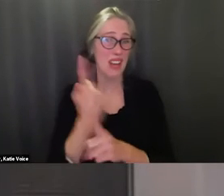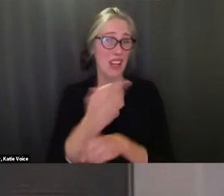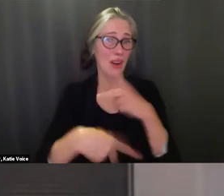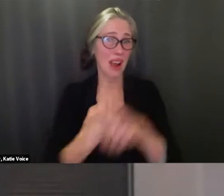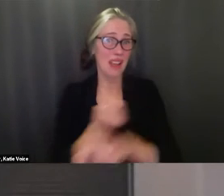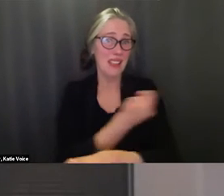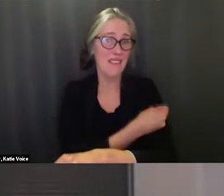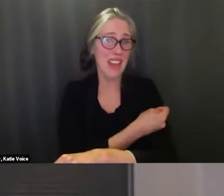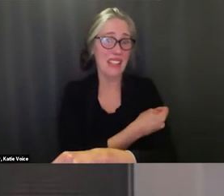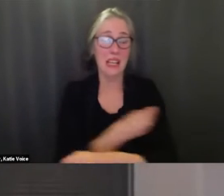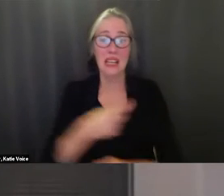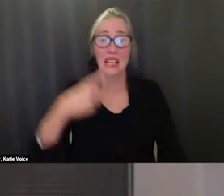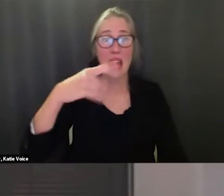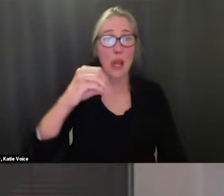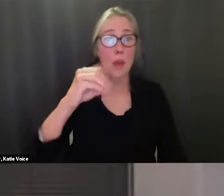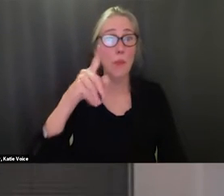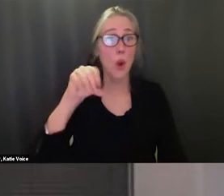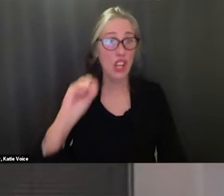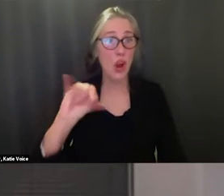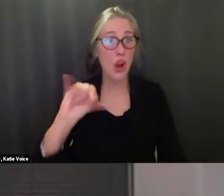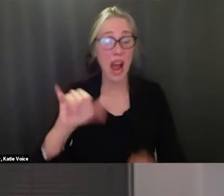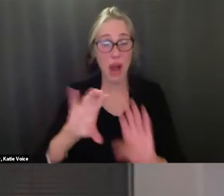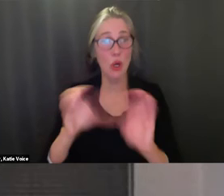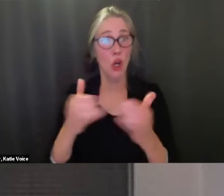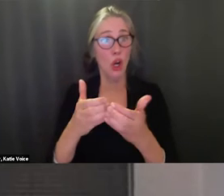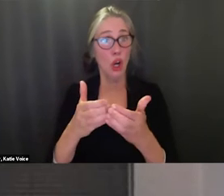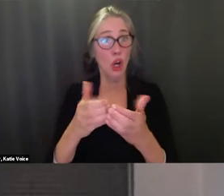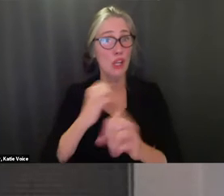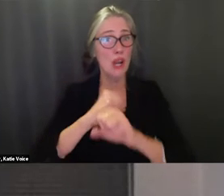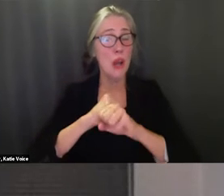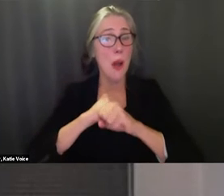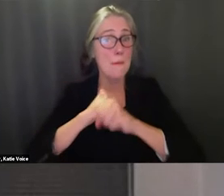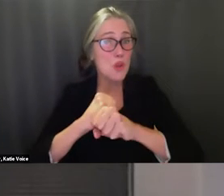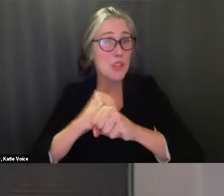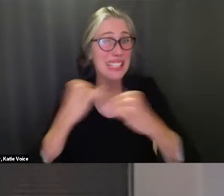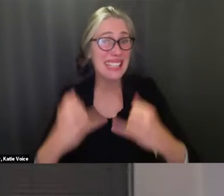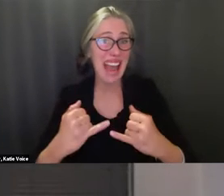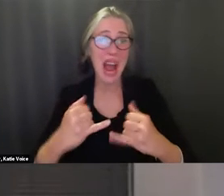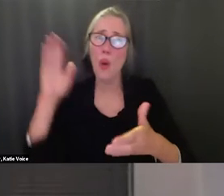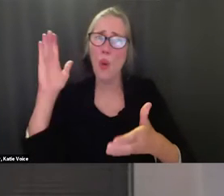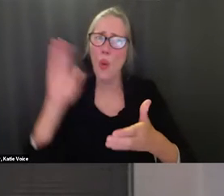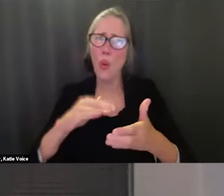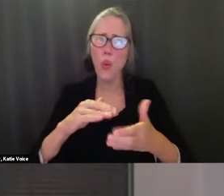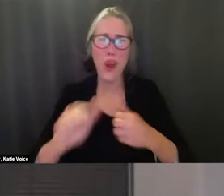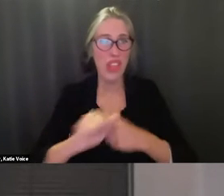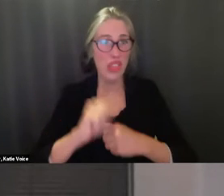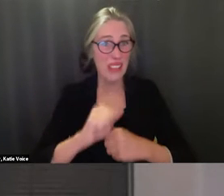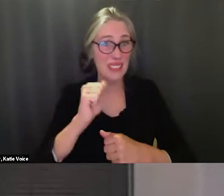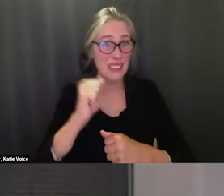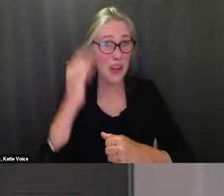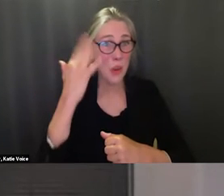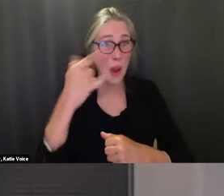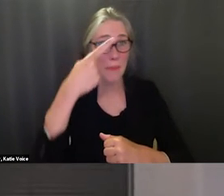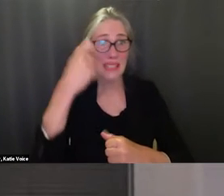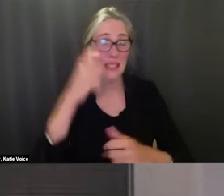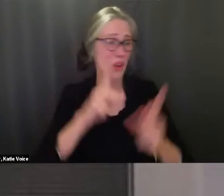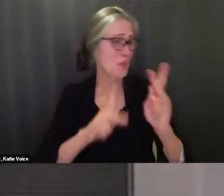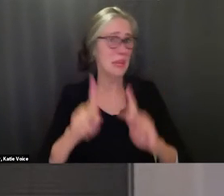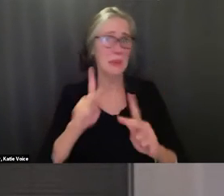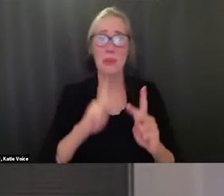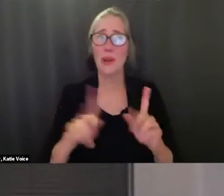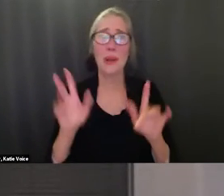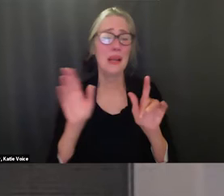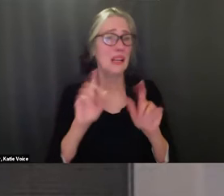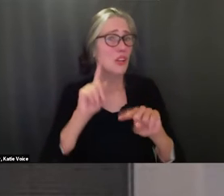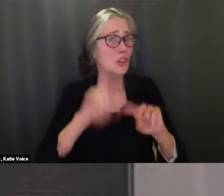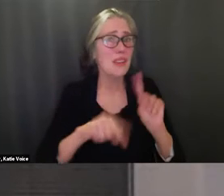conscientes, que la vacunación rutinaria, de hecho, y nuestra inmunidad comunitaria contra la polio está amenazada porque con tantos niños